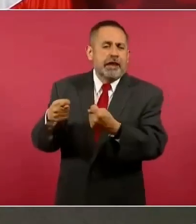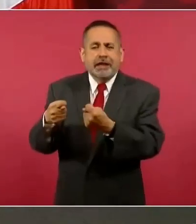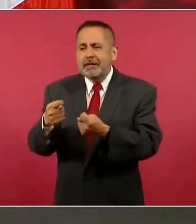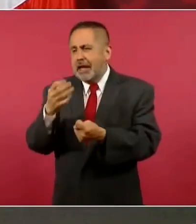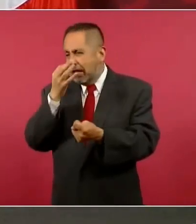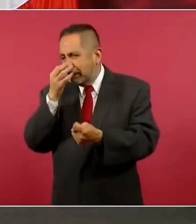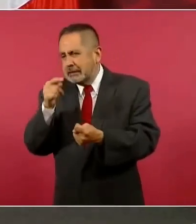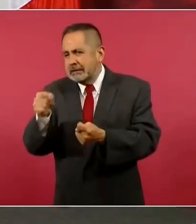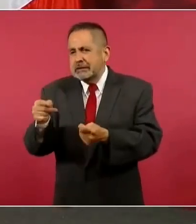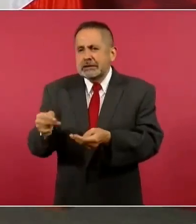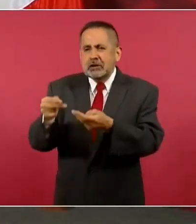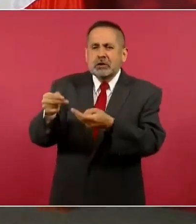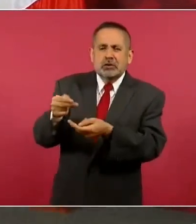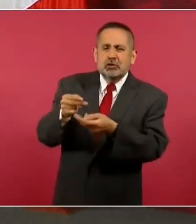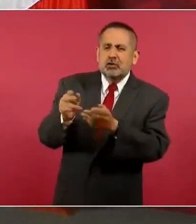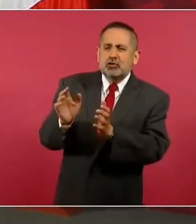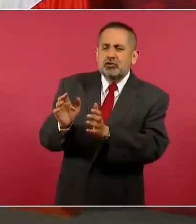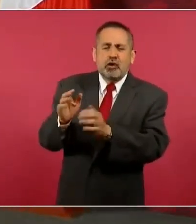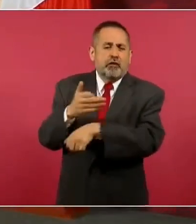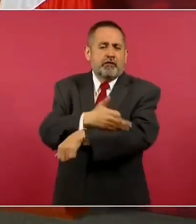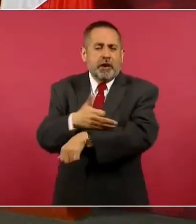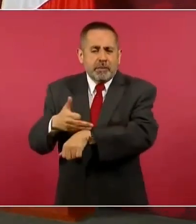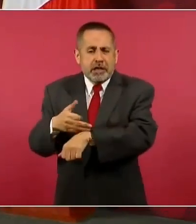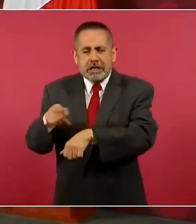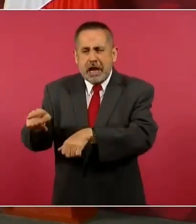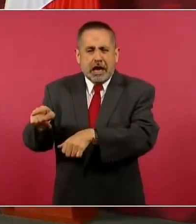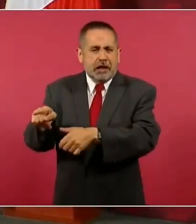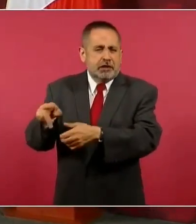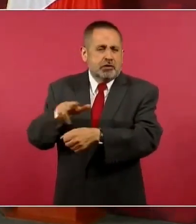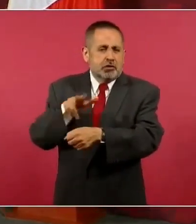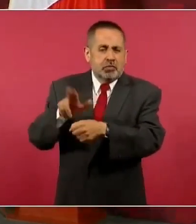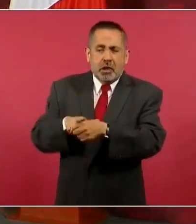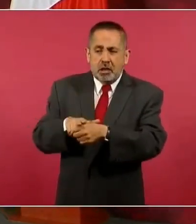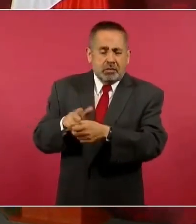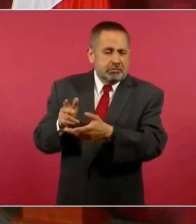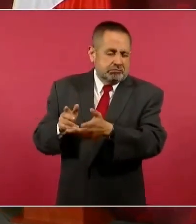empresario, a una familia de clase media,